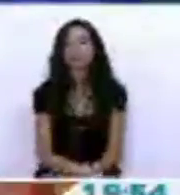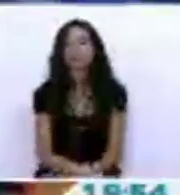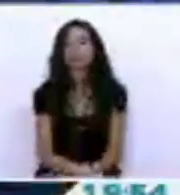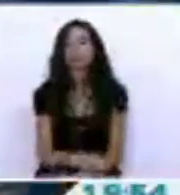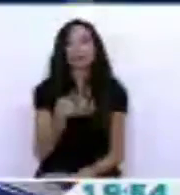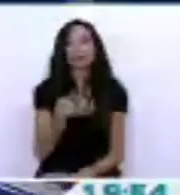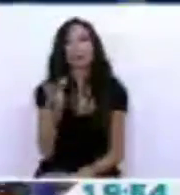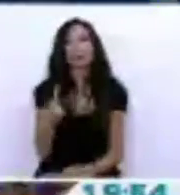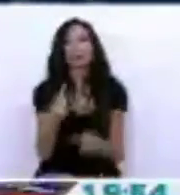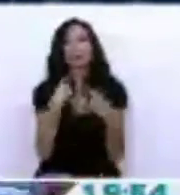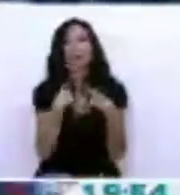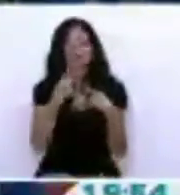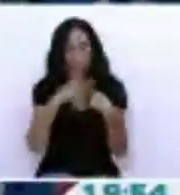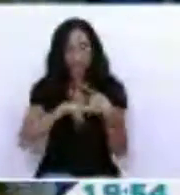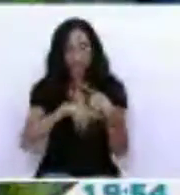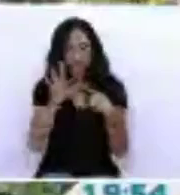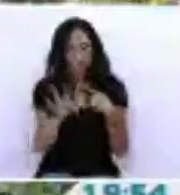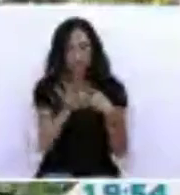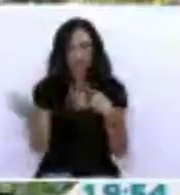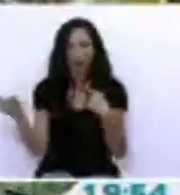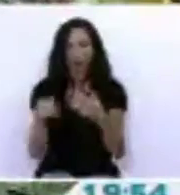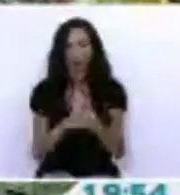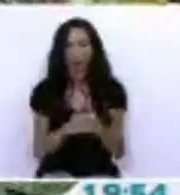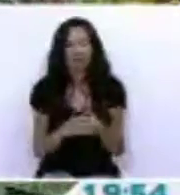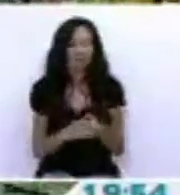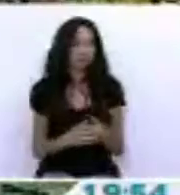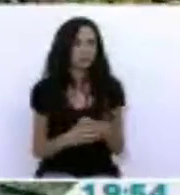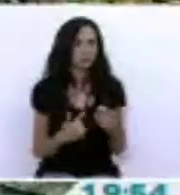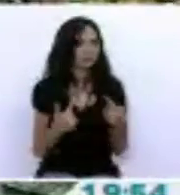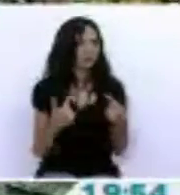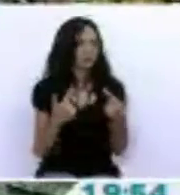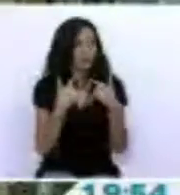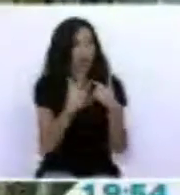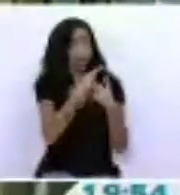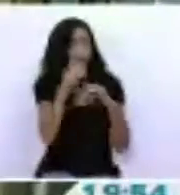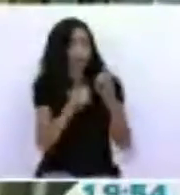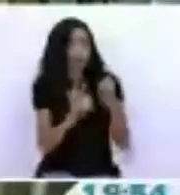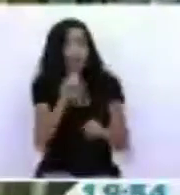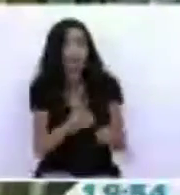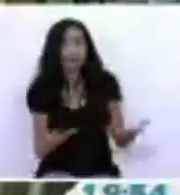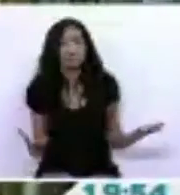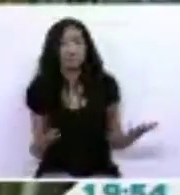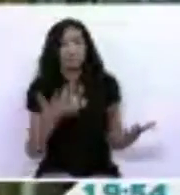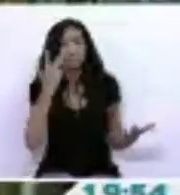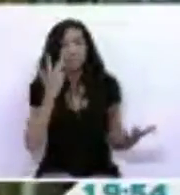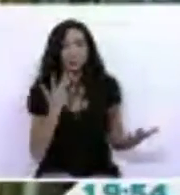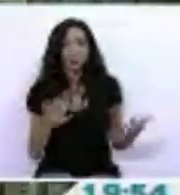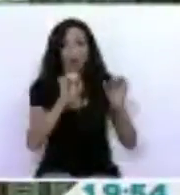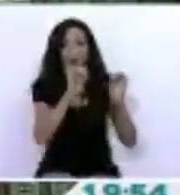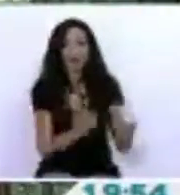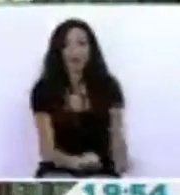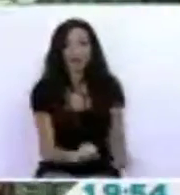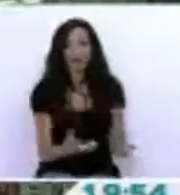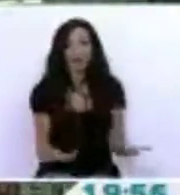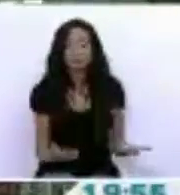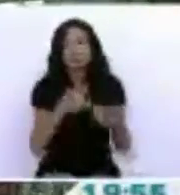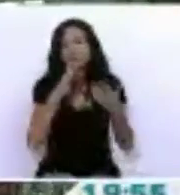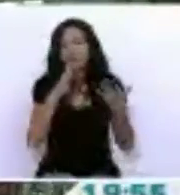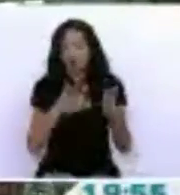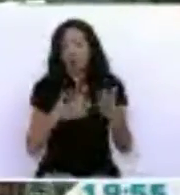las pérdidas en estos dos meses. Pues las pérdidas son 100%. Totalmente, vamos, ya está cerrado. Y ahora lo que nos